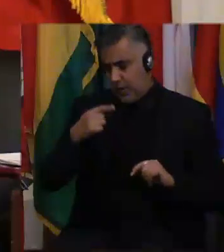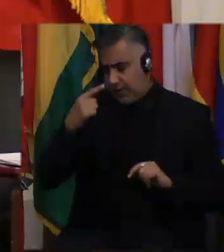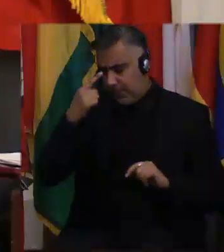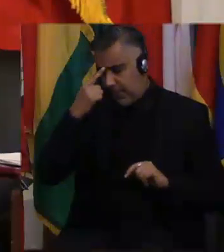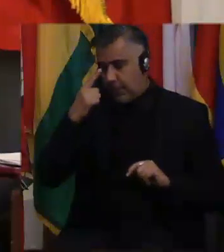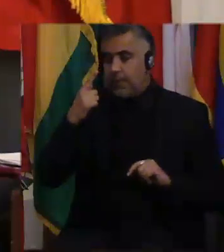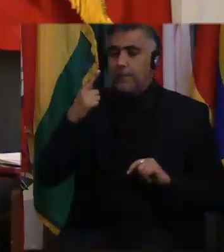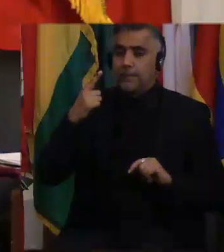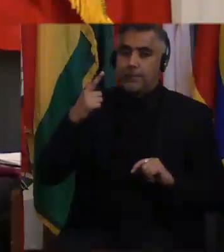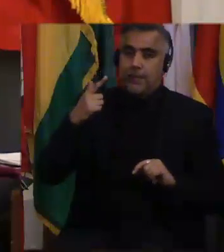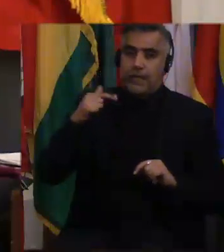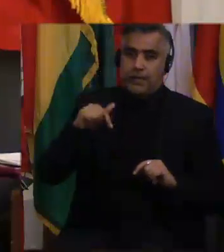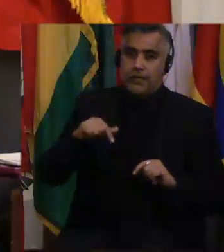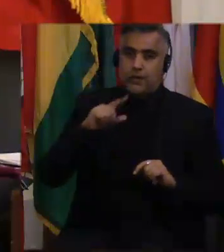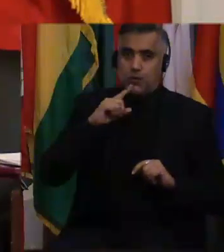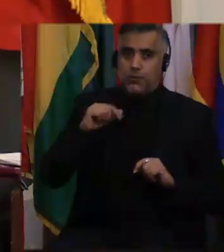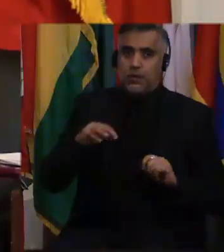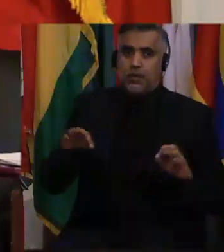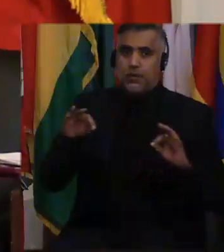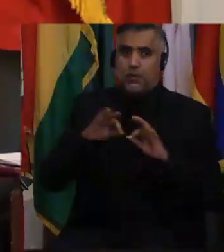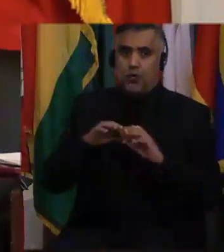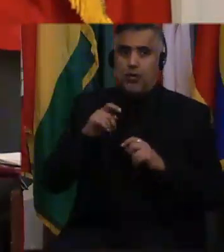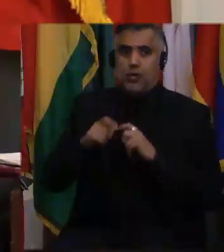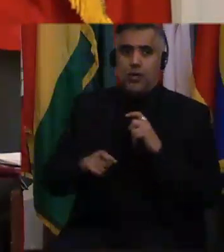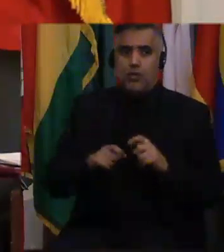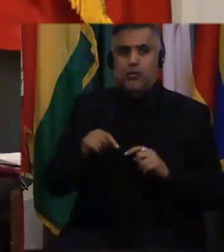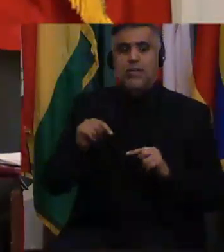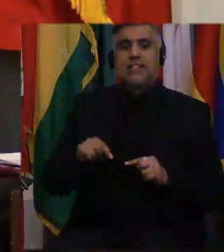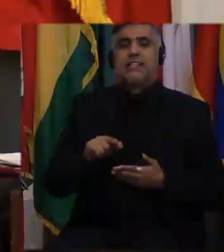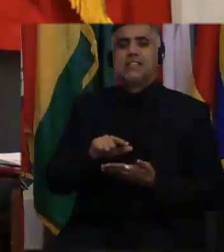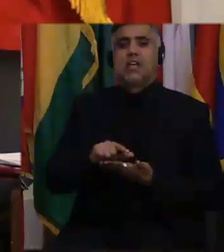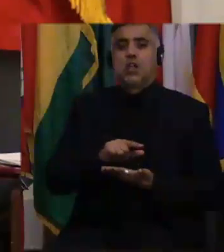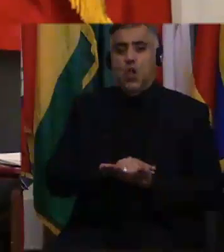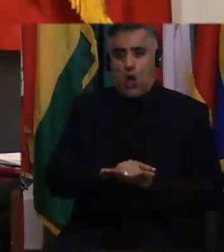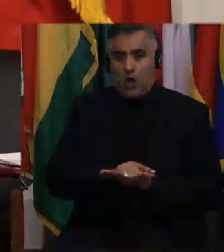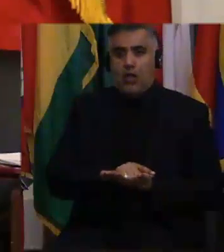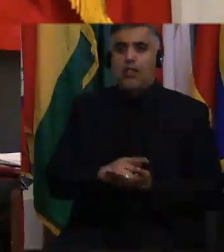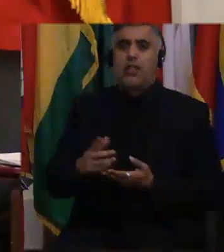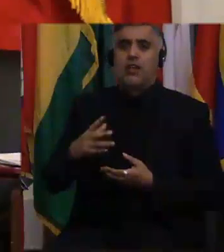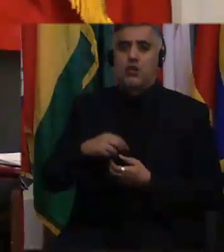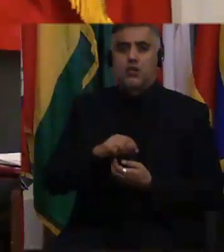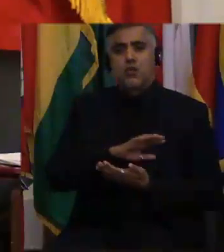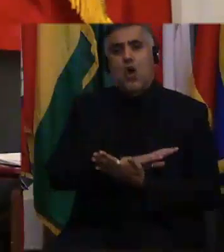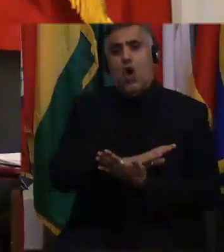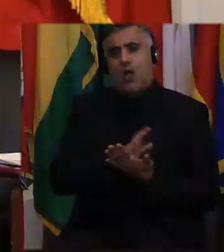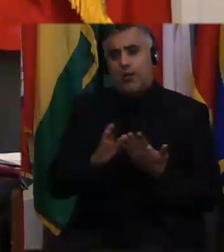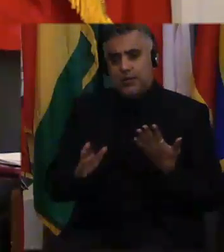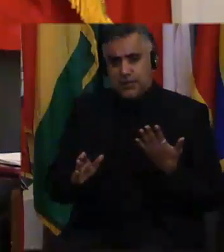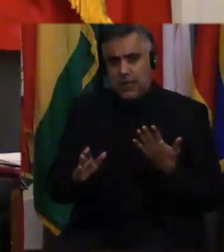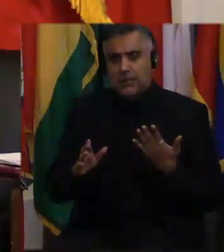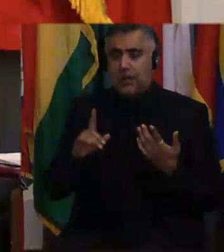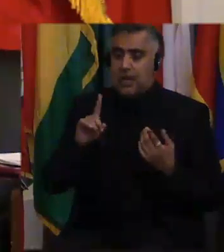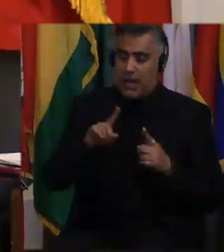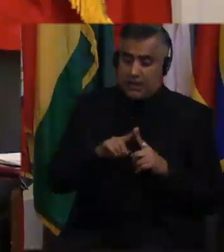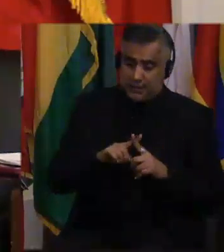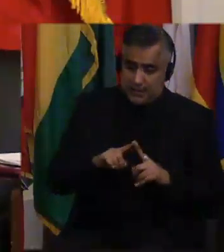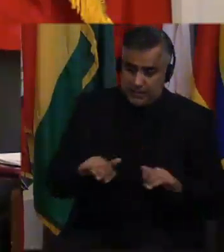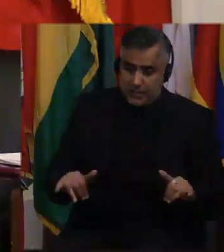contribución importante, ¿verdad? Porque es una ley que está contemplando todos estos aspectos, pero que además está